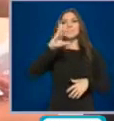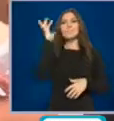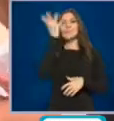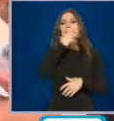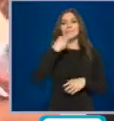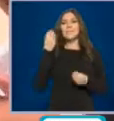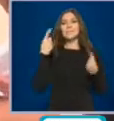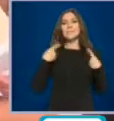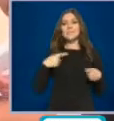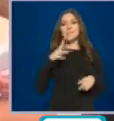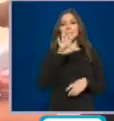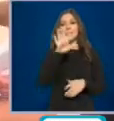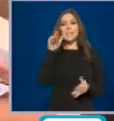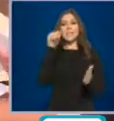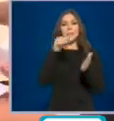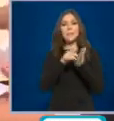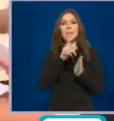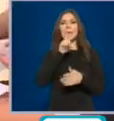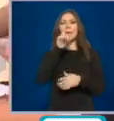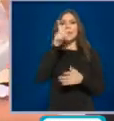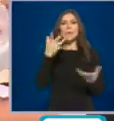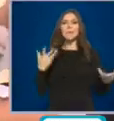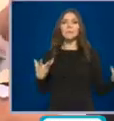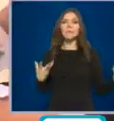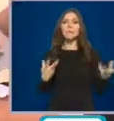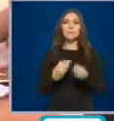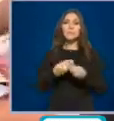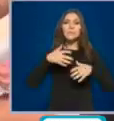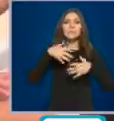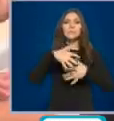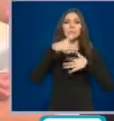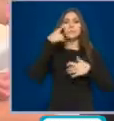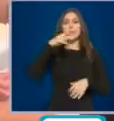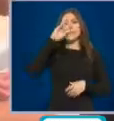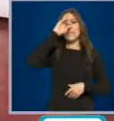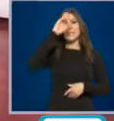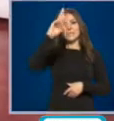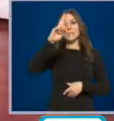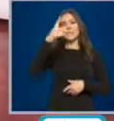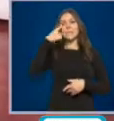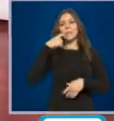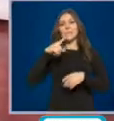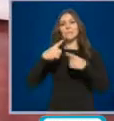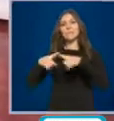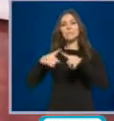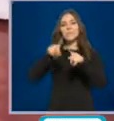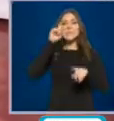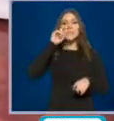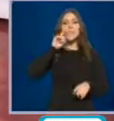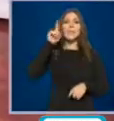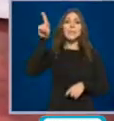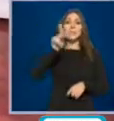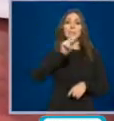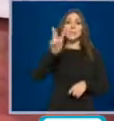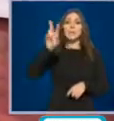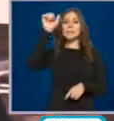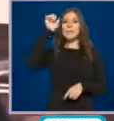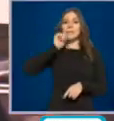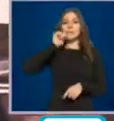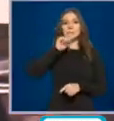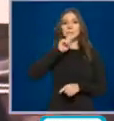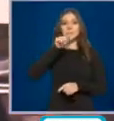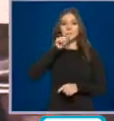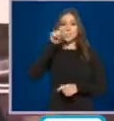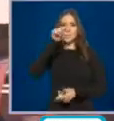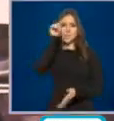almas unidas por el respeto a la diversidad sexual, pues qué maravilla, porque en Vallarta ese espíritu lo han tenido siempre. Qué maravilla.